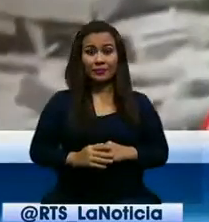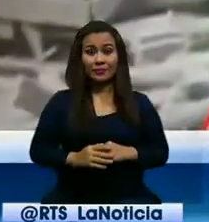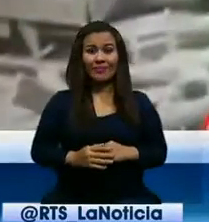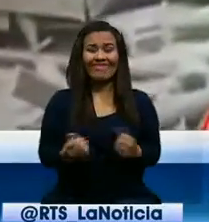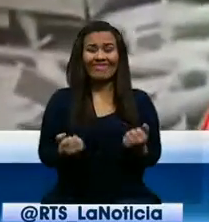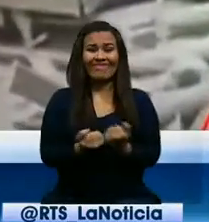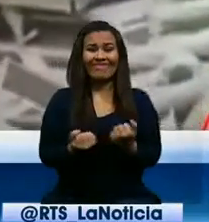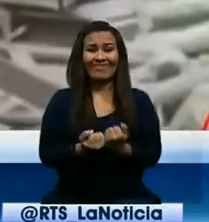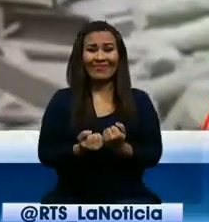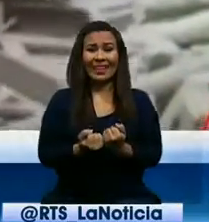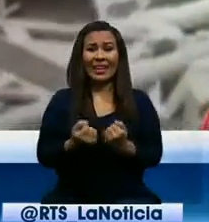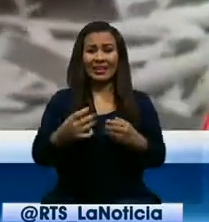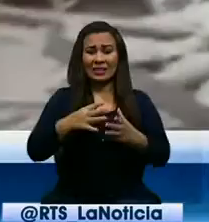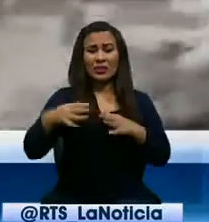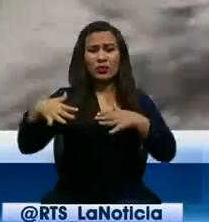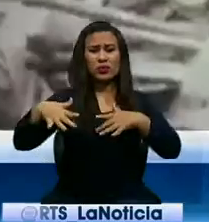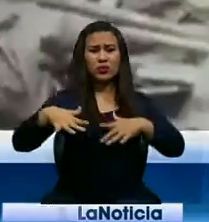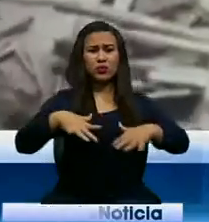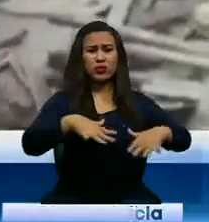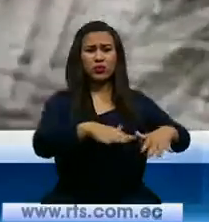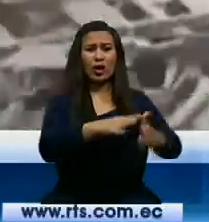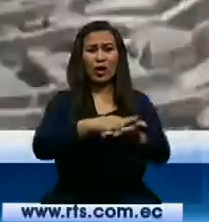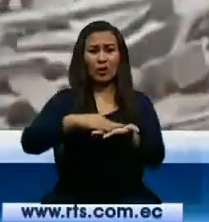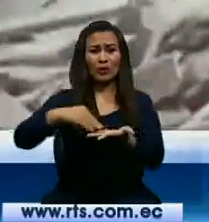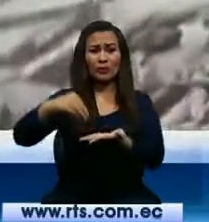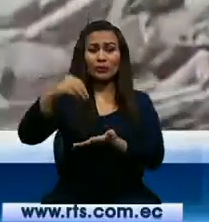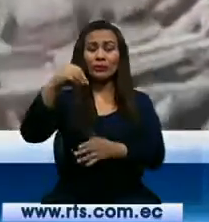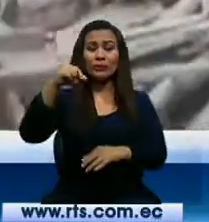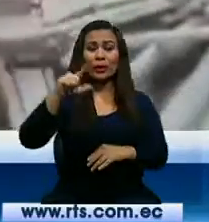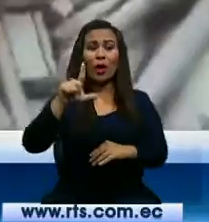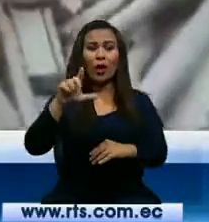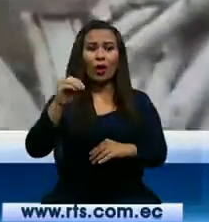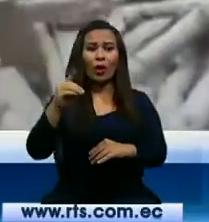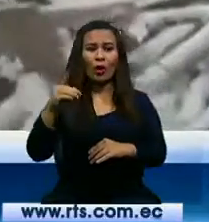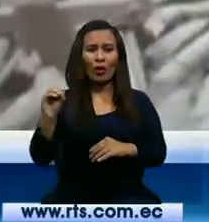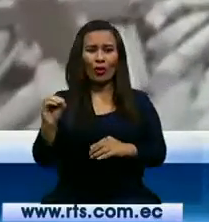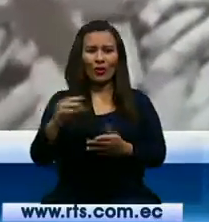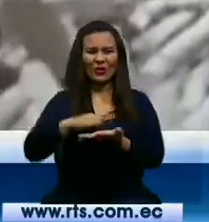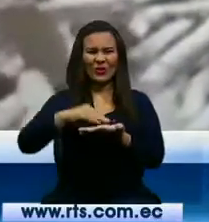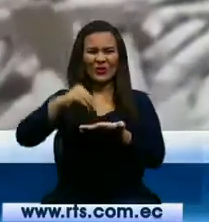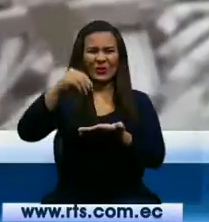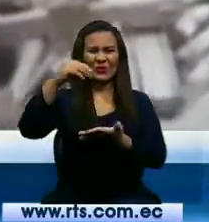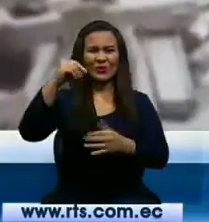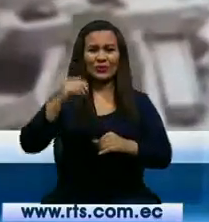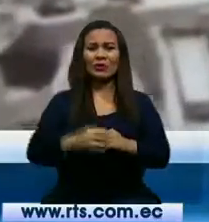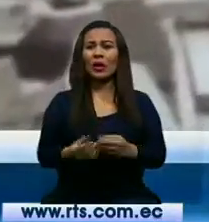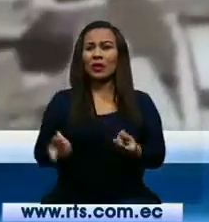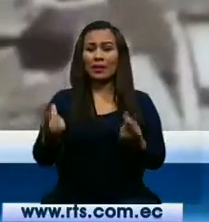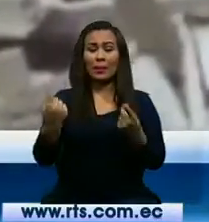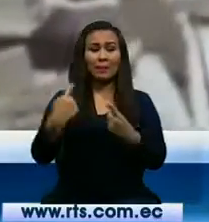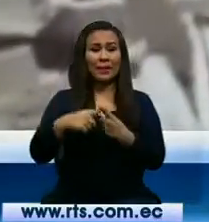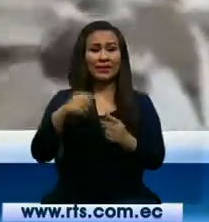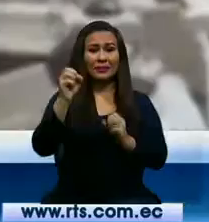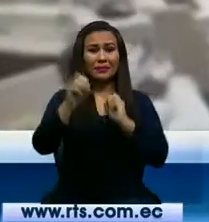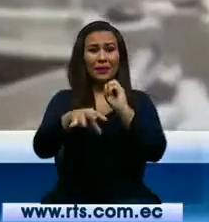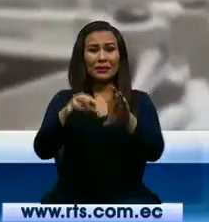atrapada en una corriente de lodo y basura, intenta caminar por las inestables maderas.